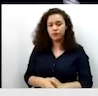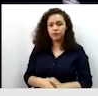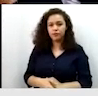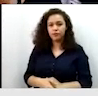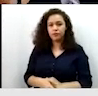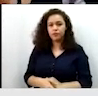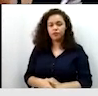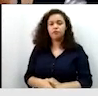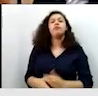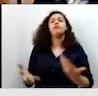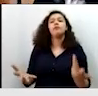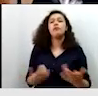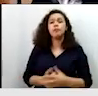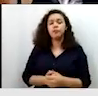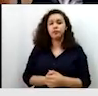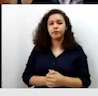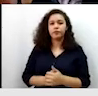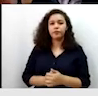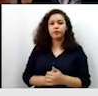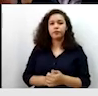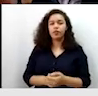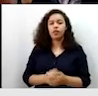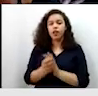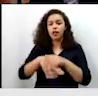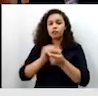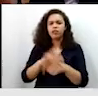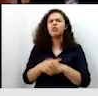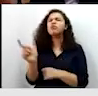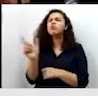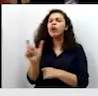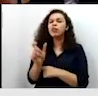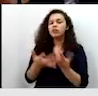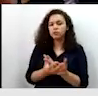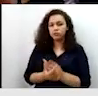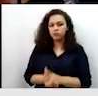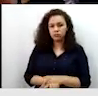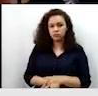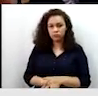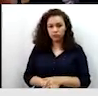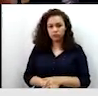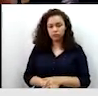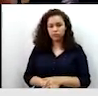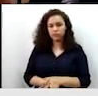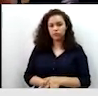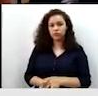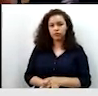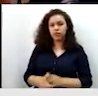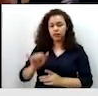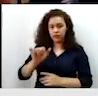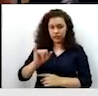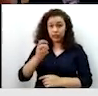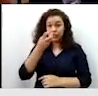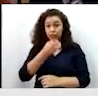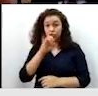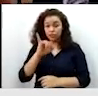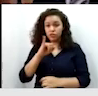Pues, ¿en qué momento debemos de lavarnos las manos? Pues, ahorita sí sería esto, pero sobre todo